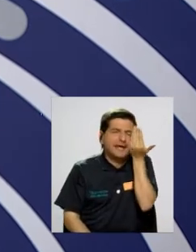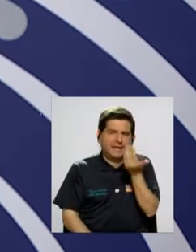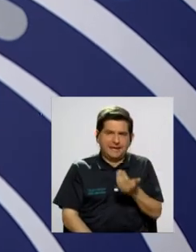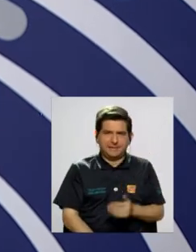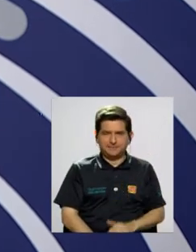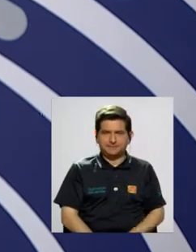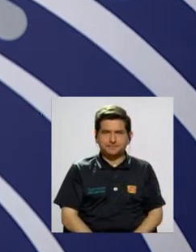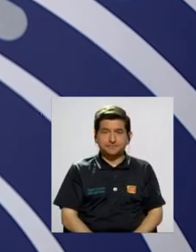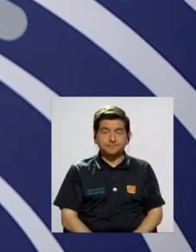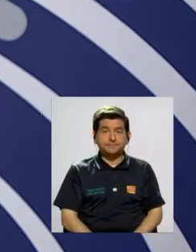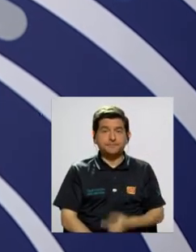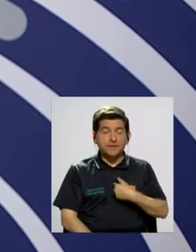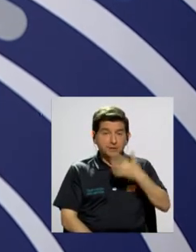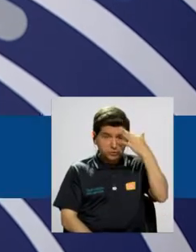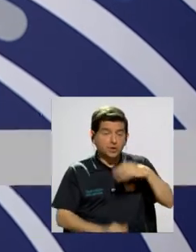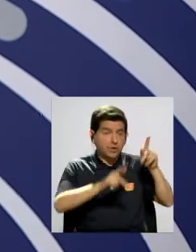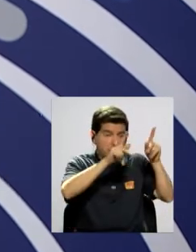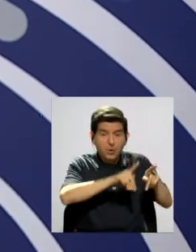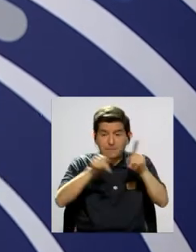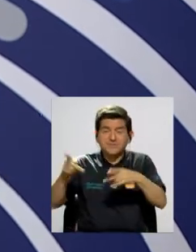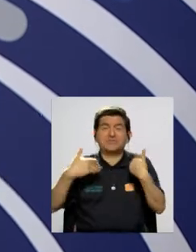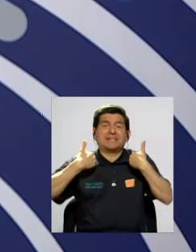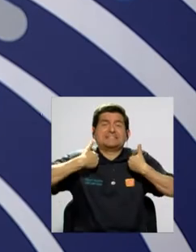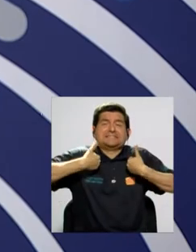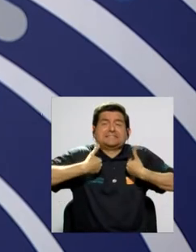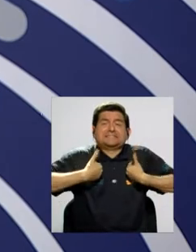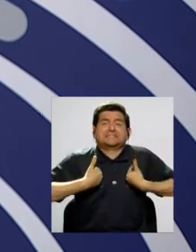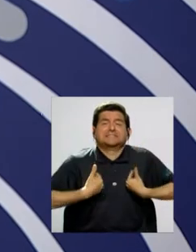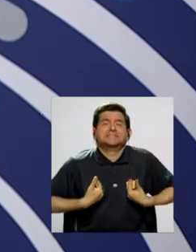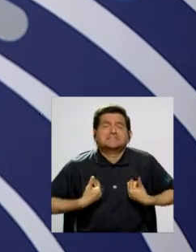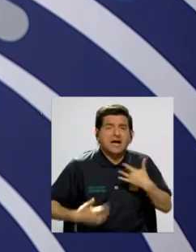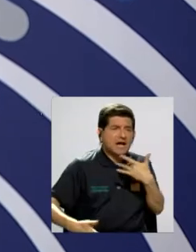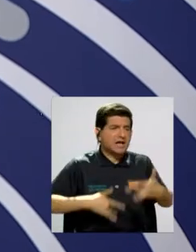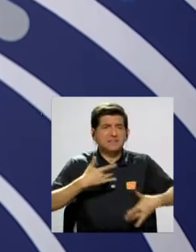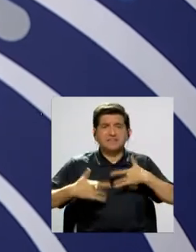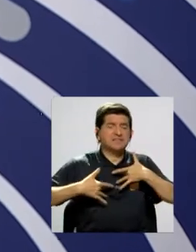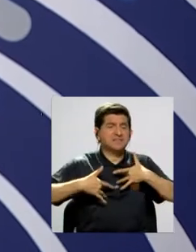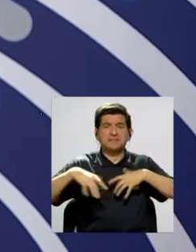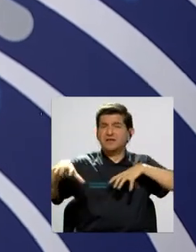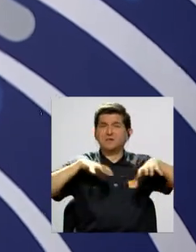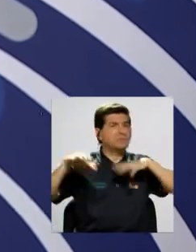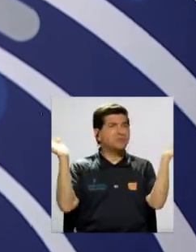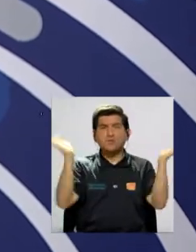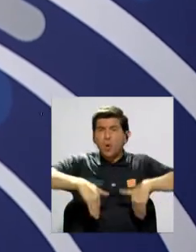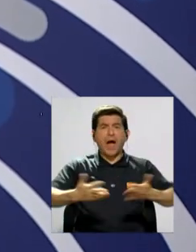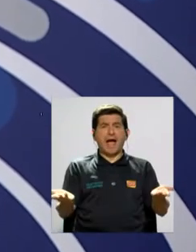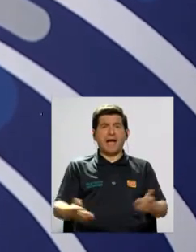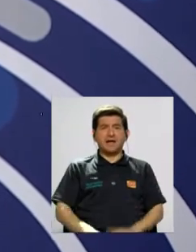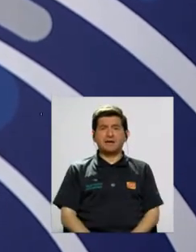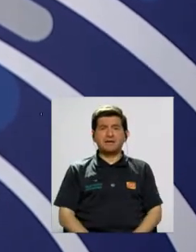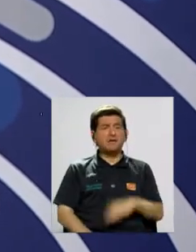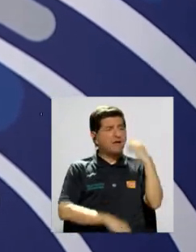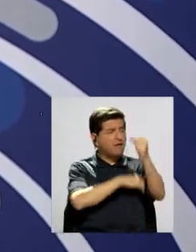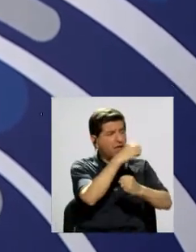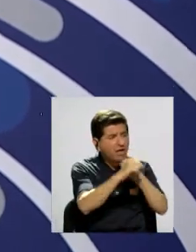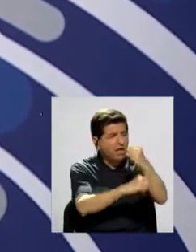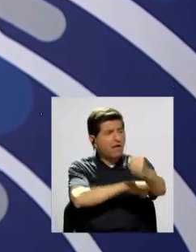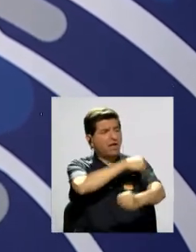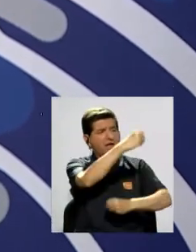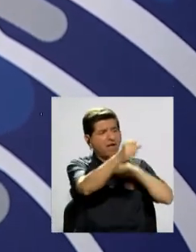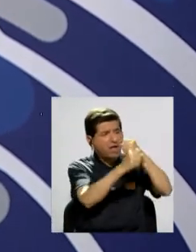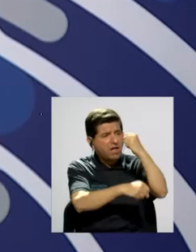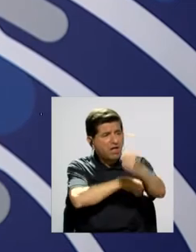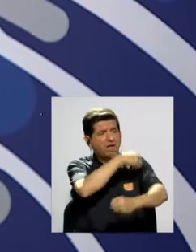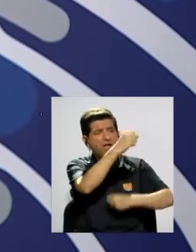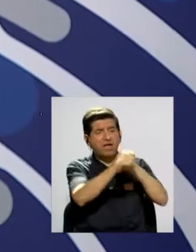Y es que creo que la gente está cansada de sentir que no se mueve para ningún lado, que pasan los años y en